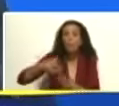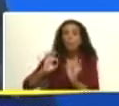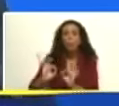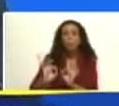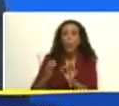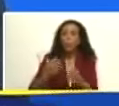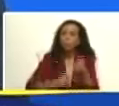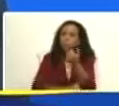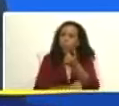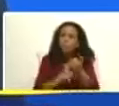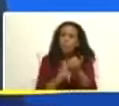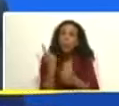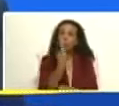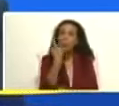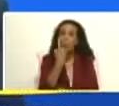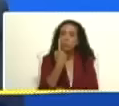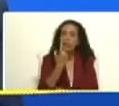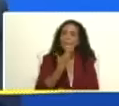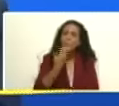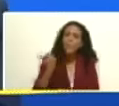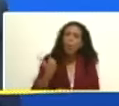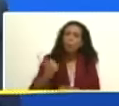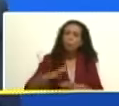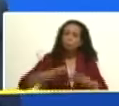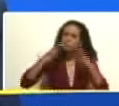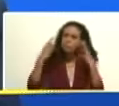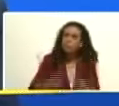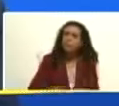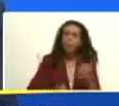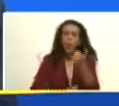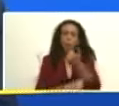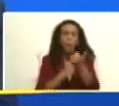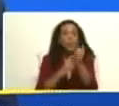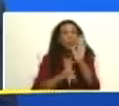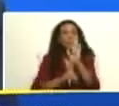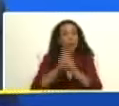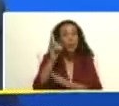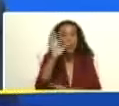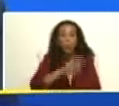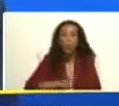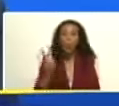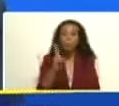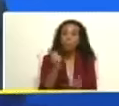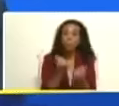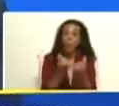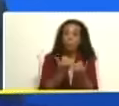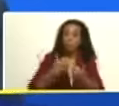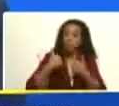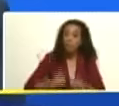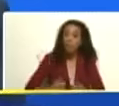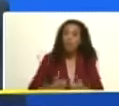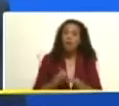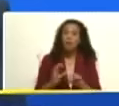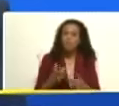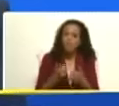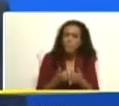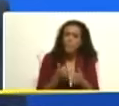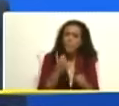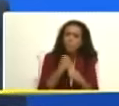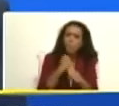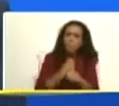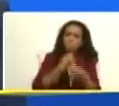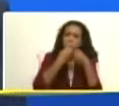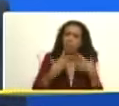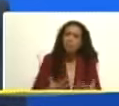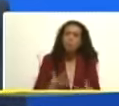base sólida, única, para garantizar el soporte del desarrollo de una economía de verdad